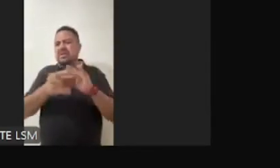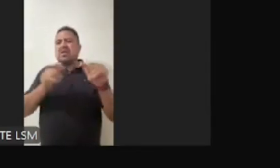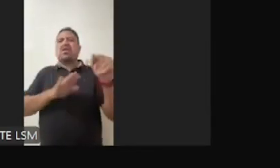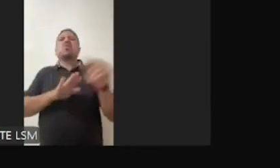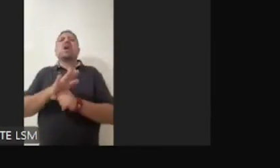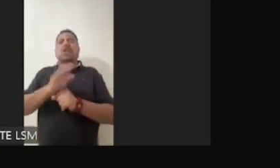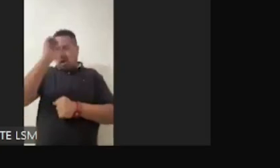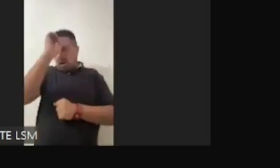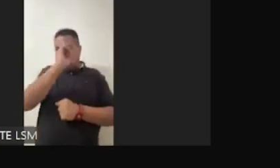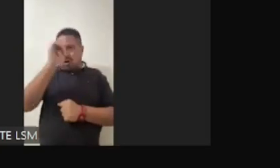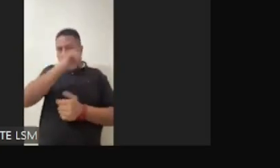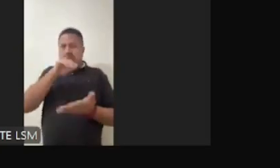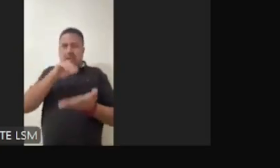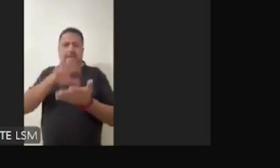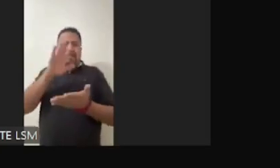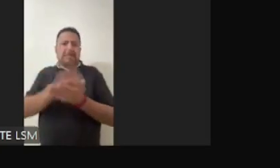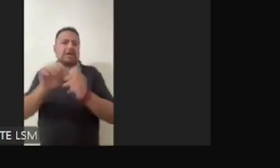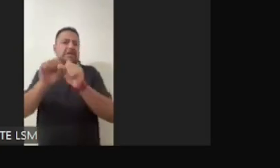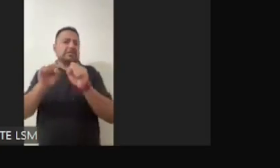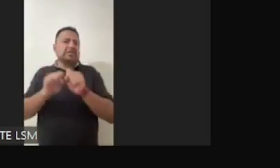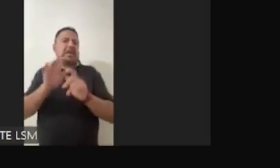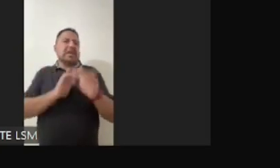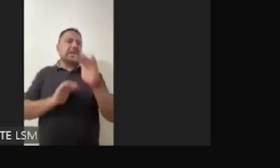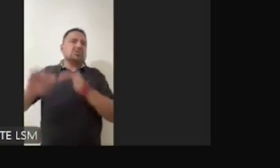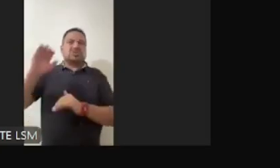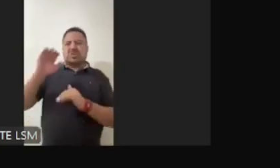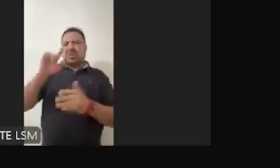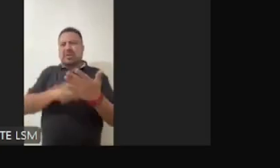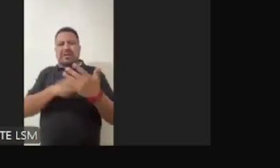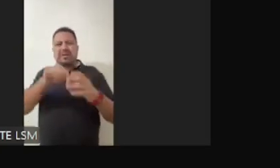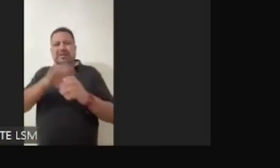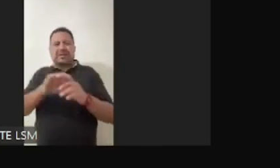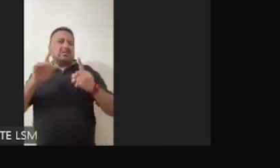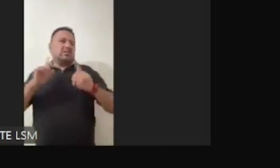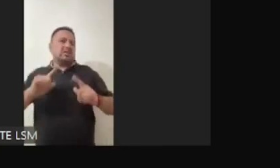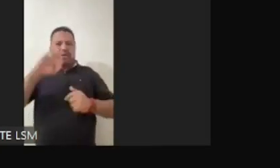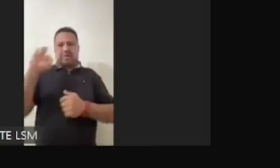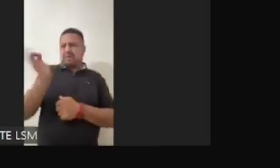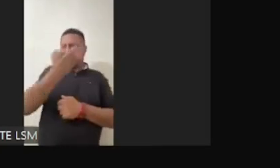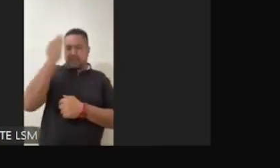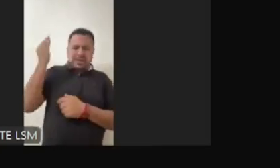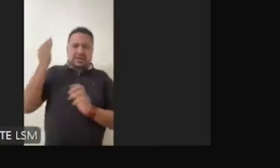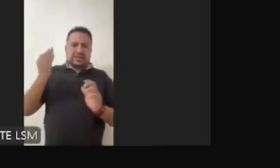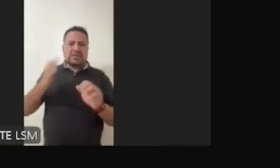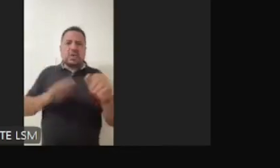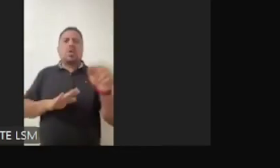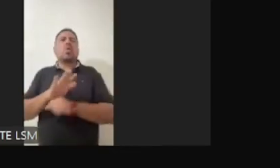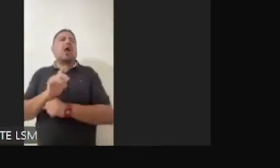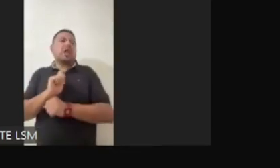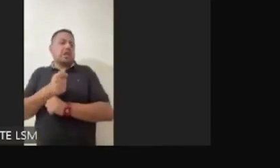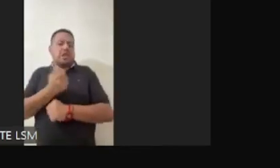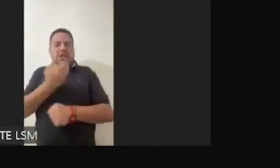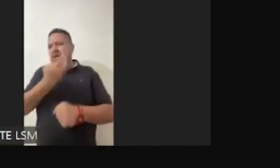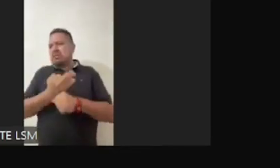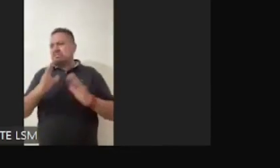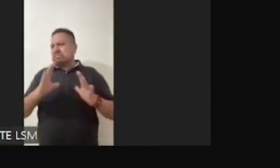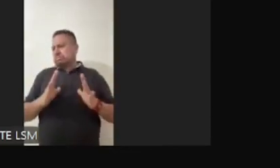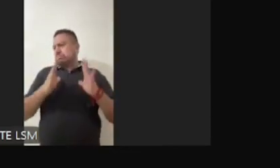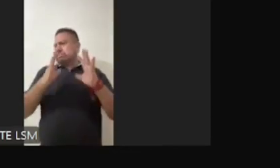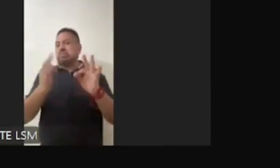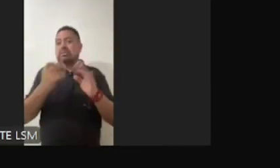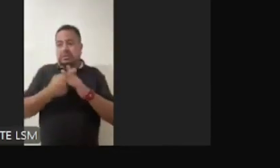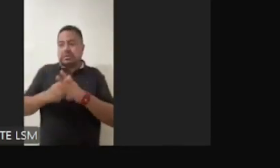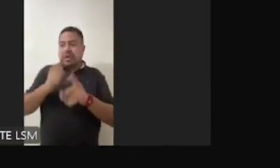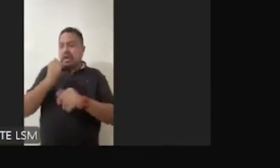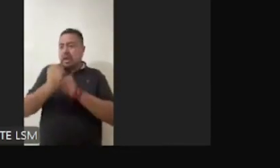criterios establecidos por la sala superior del tribunal electoral del poder judicial de la federación los cuales originaron que a partir del